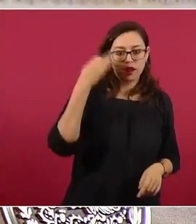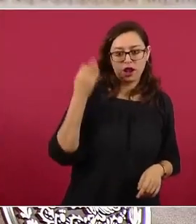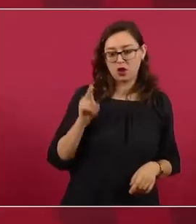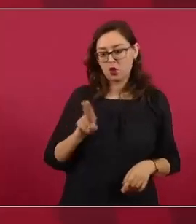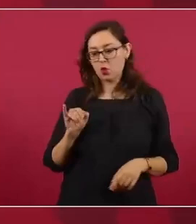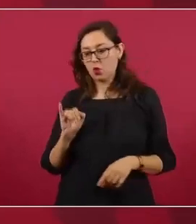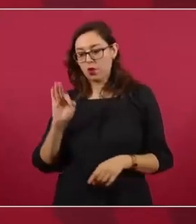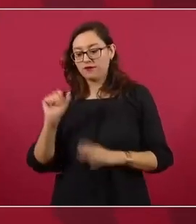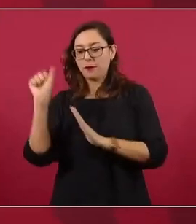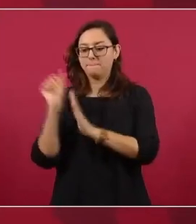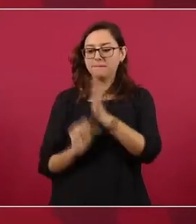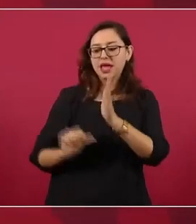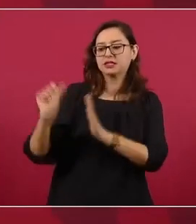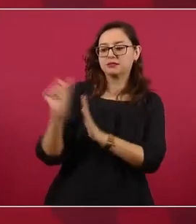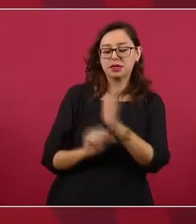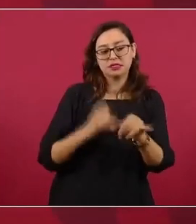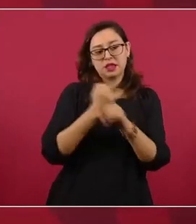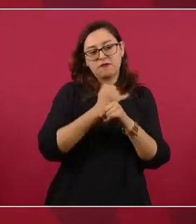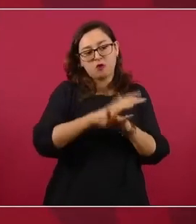ingresa